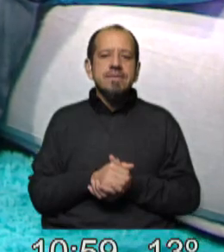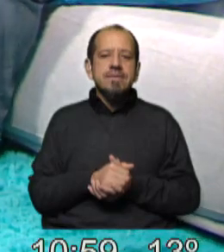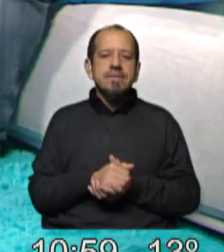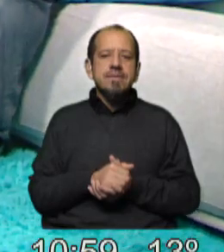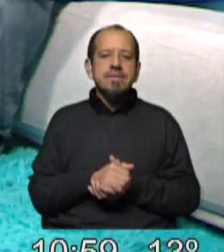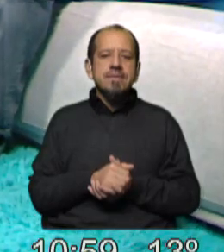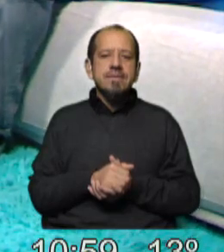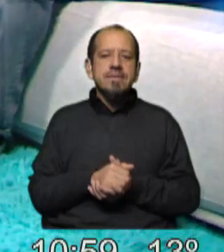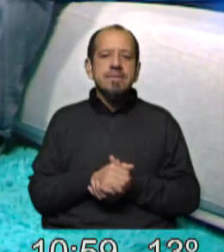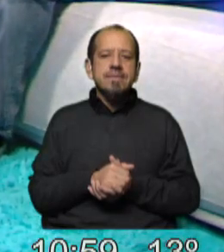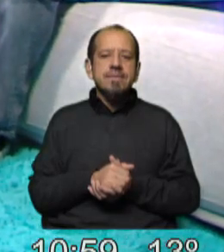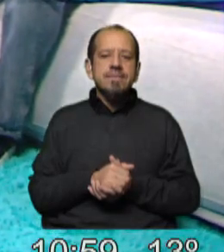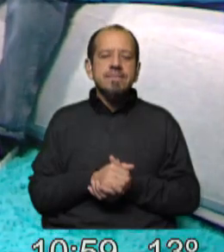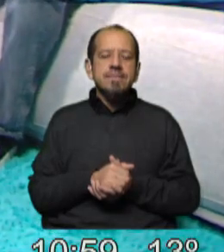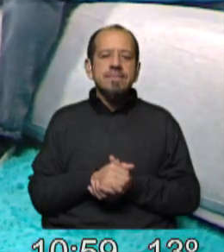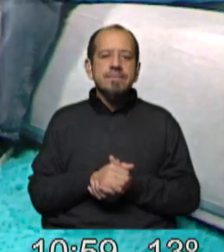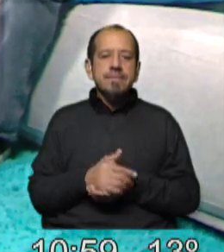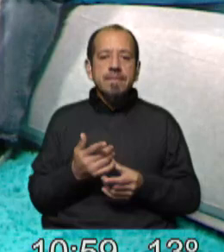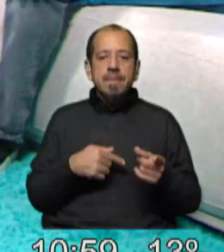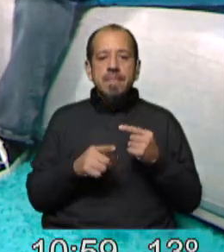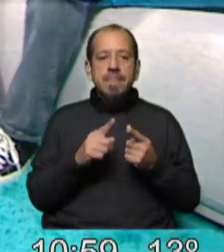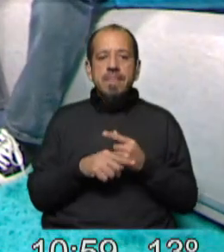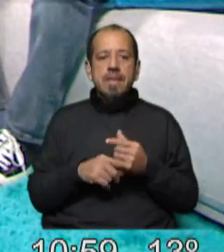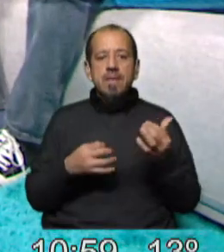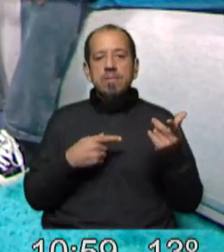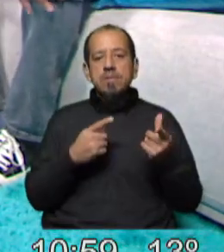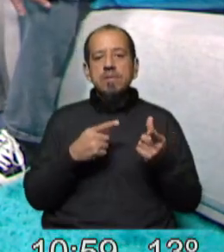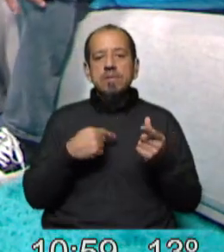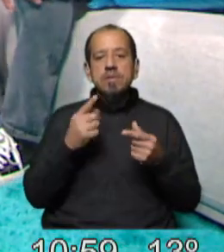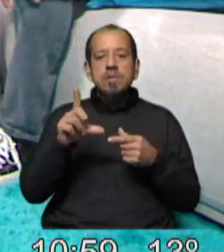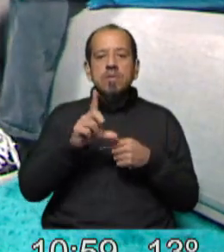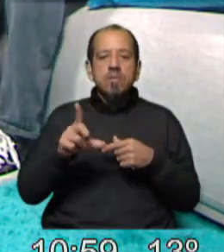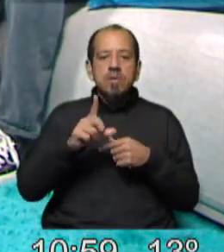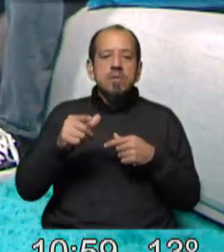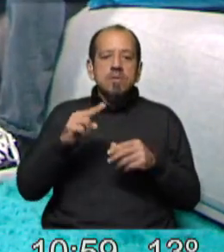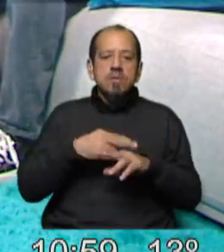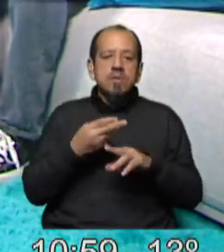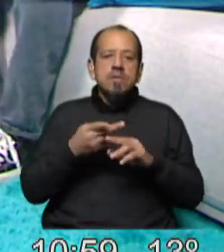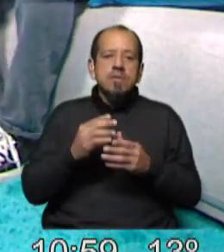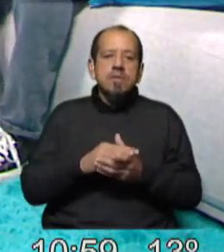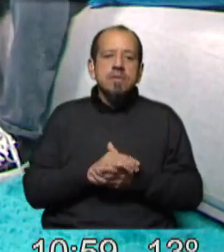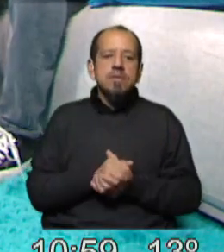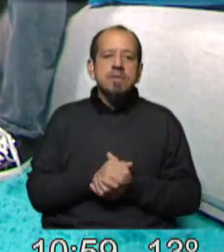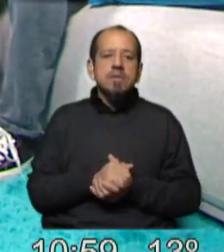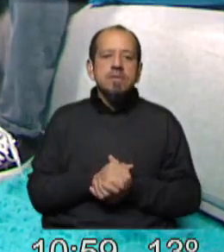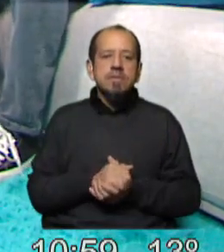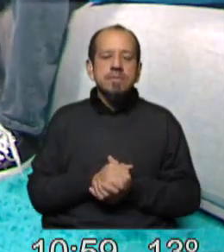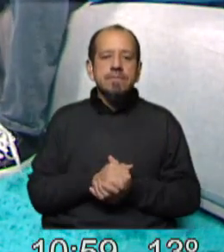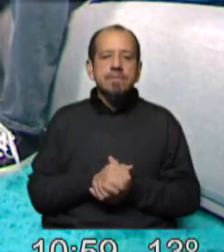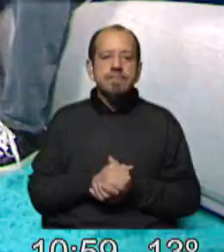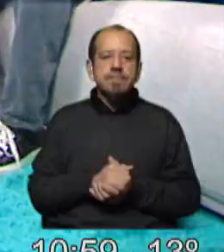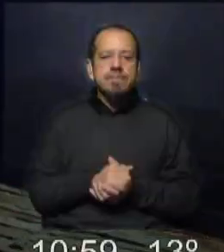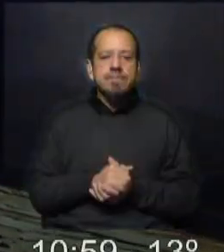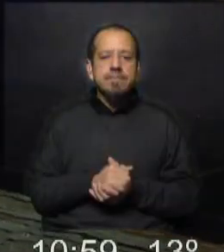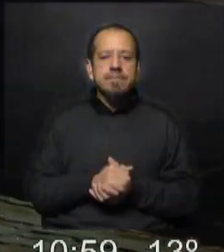Mientras tanto, nos vamos que, a ir con el Chole, ¿no? Que nos vamos sí, con el Chole, obviamente. Pero el lunes estamos acá de nuevo nosotros, sí, lamentablemente. Por supuesto. Si no nos querían ver, igual el